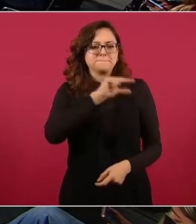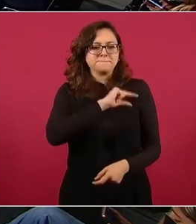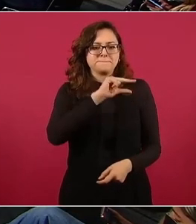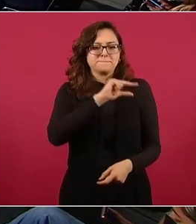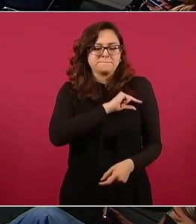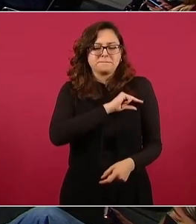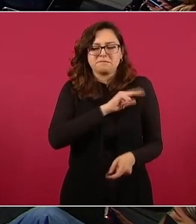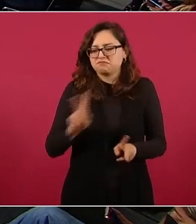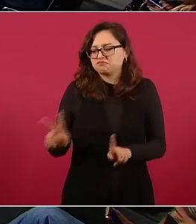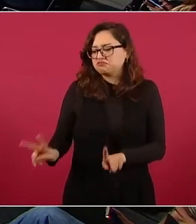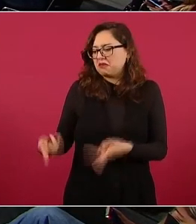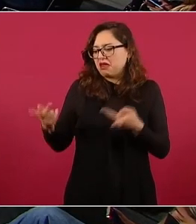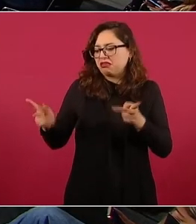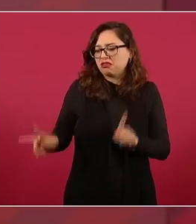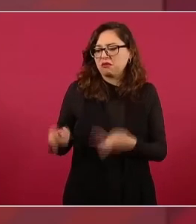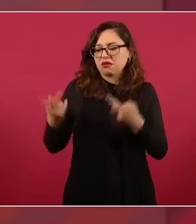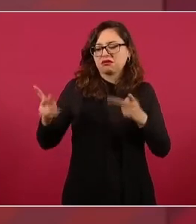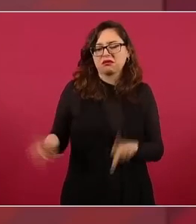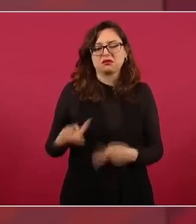Se